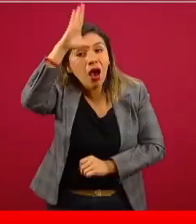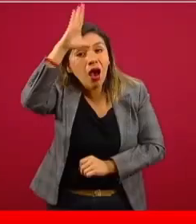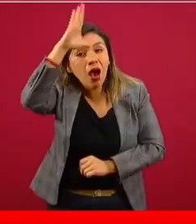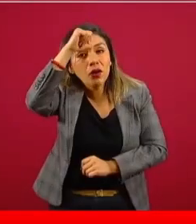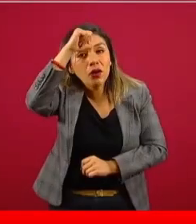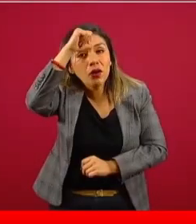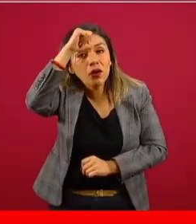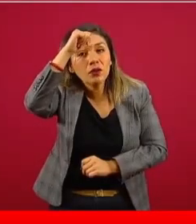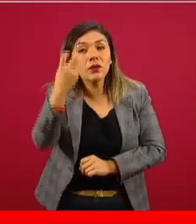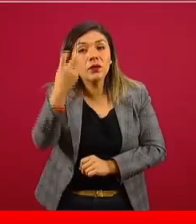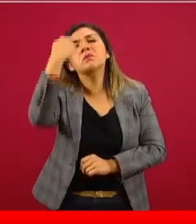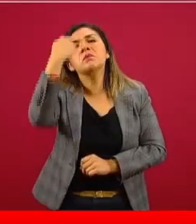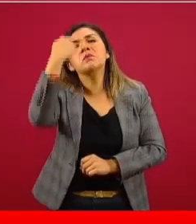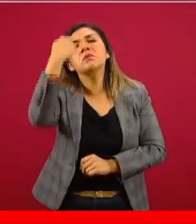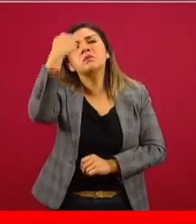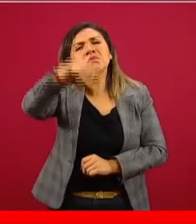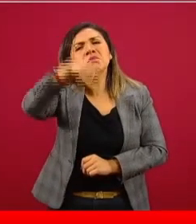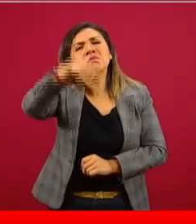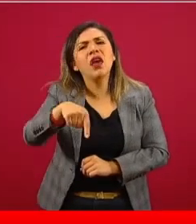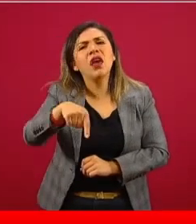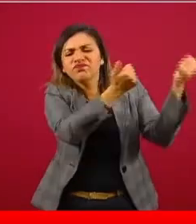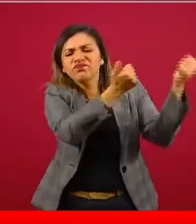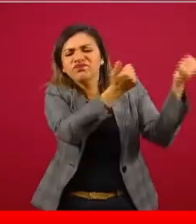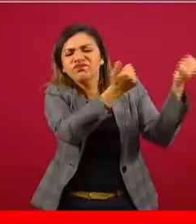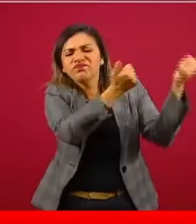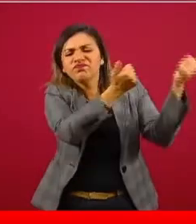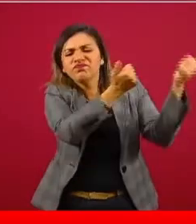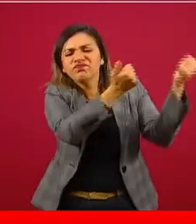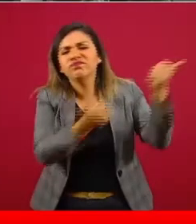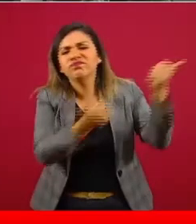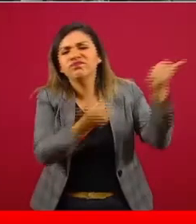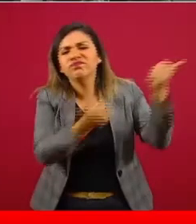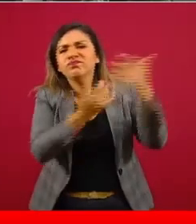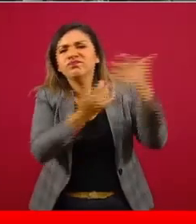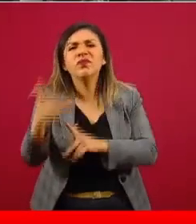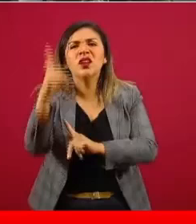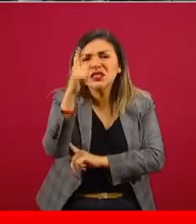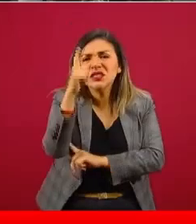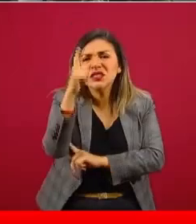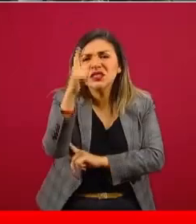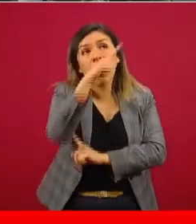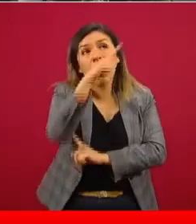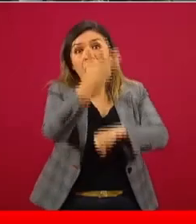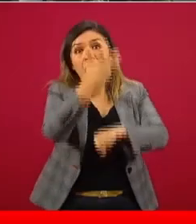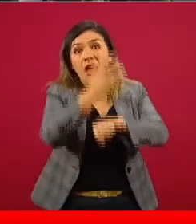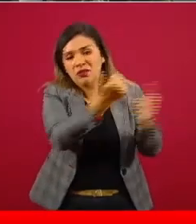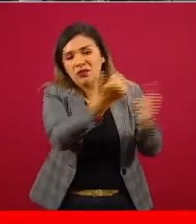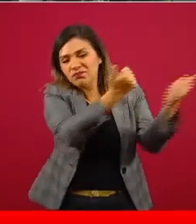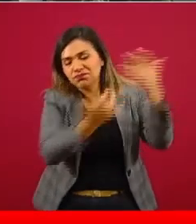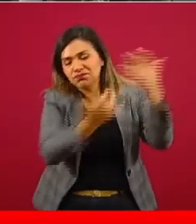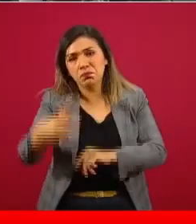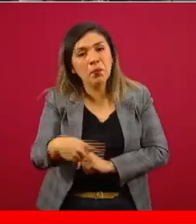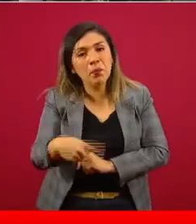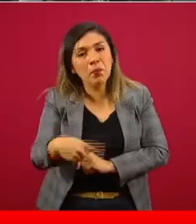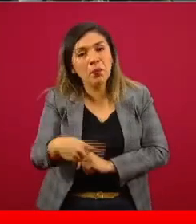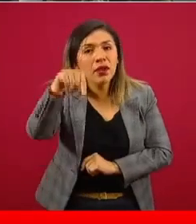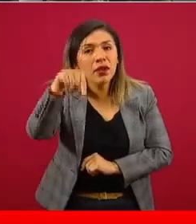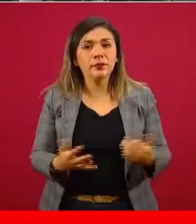para que se introdujeran armas de Estados Unidos a México.